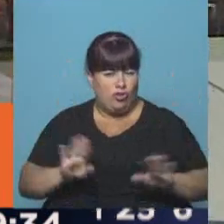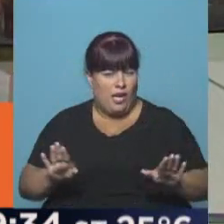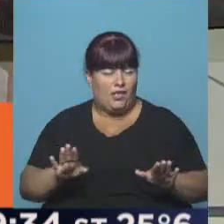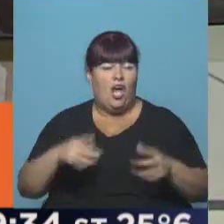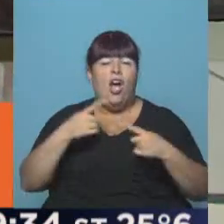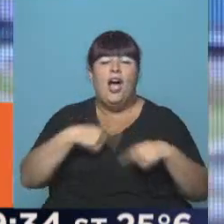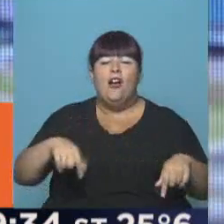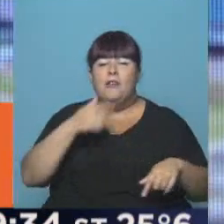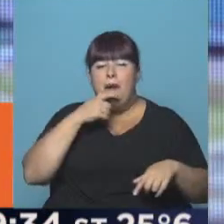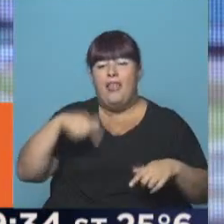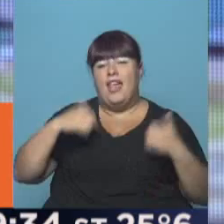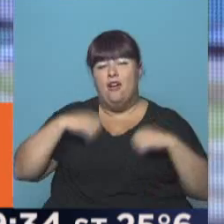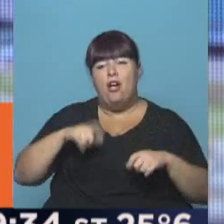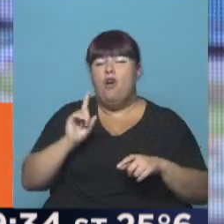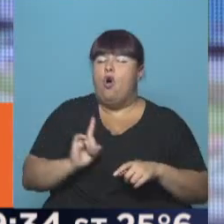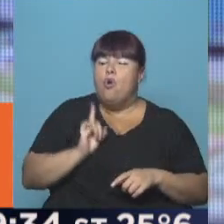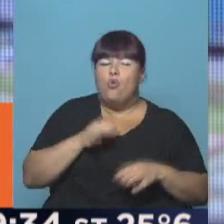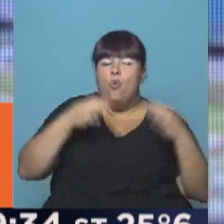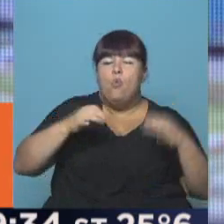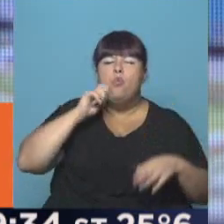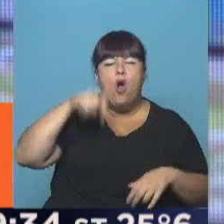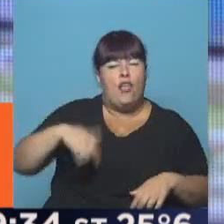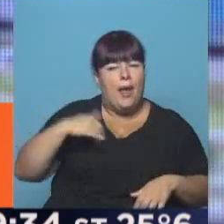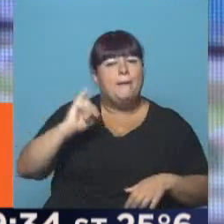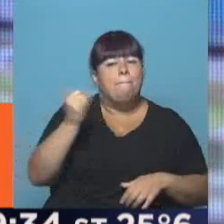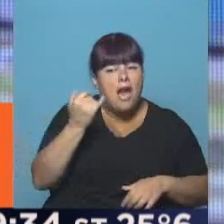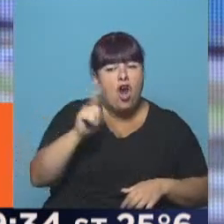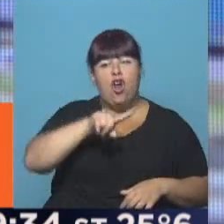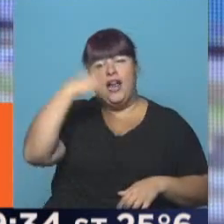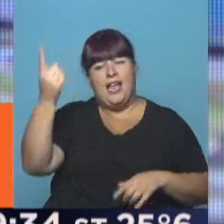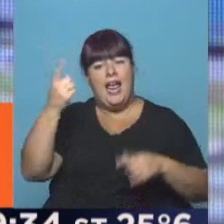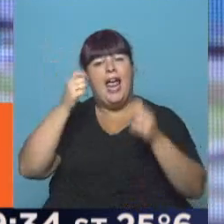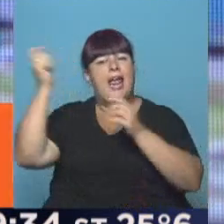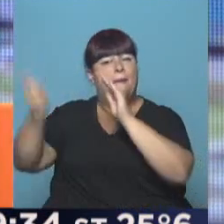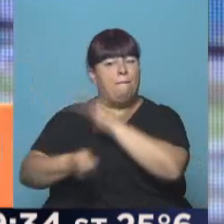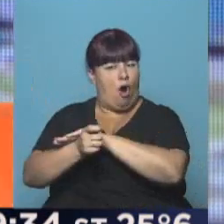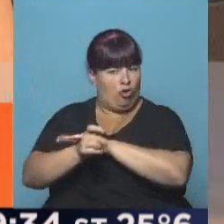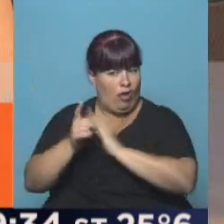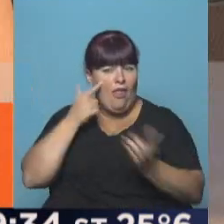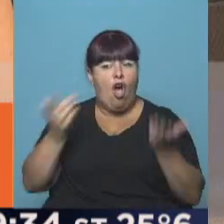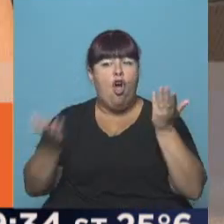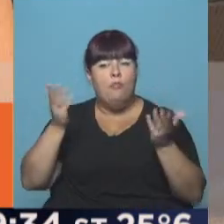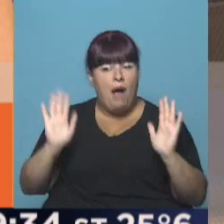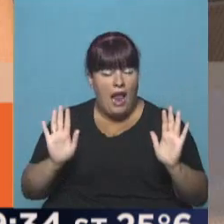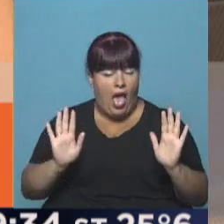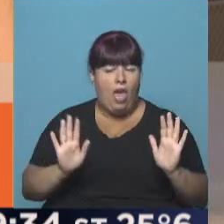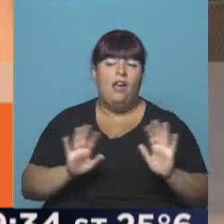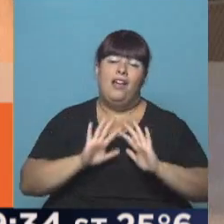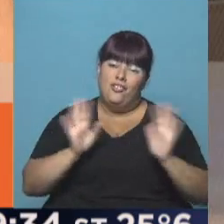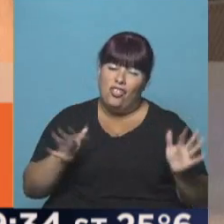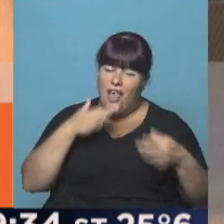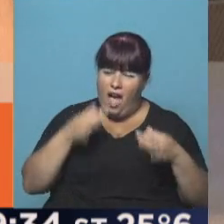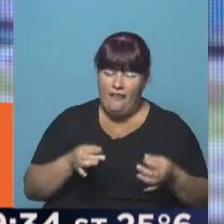marroquin Argentina debo decir con mucho orgullo que es de primerísima calidad mejor que la marroquin importada si empezamos a comparar entonces